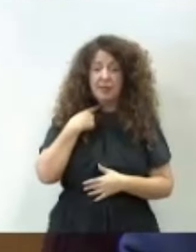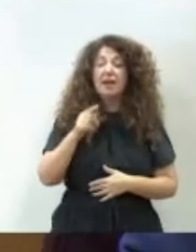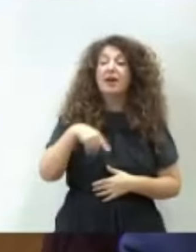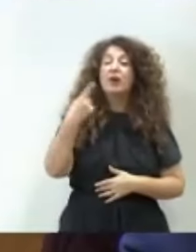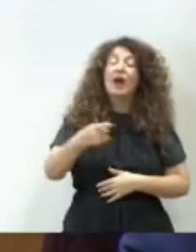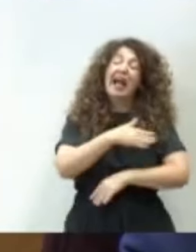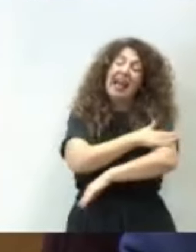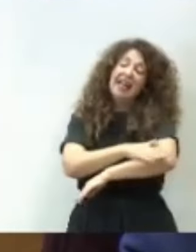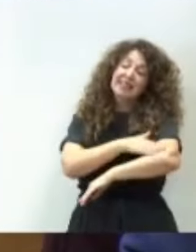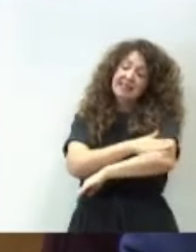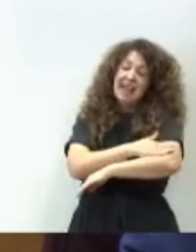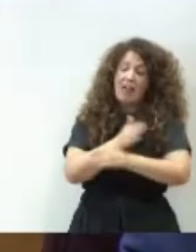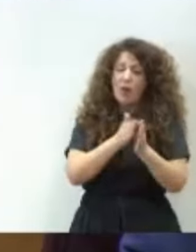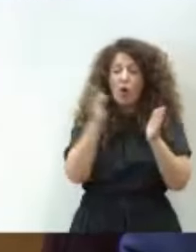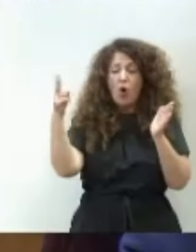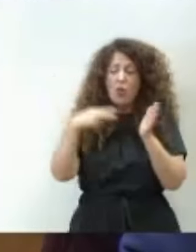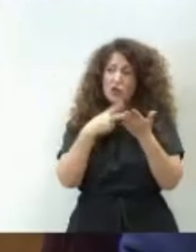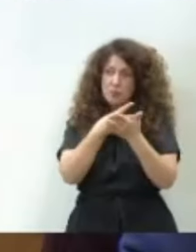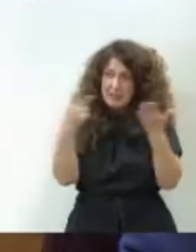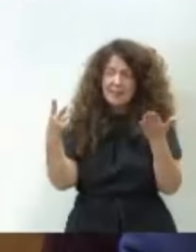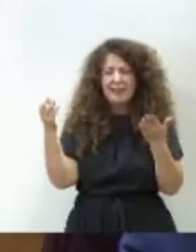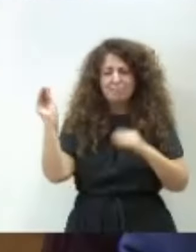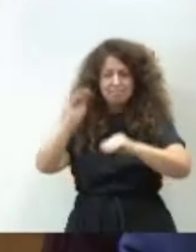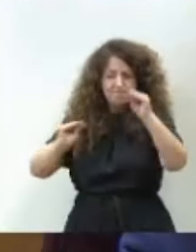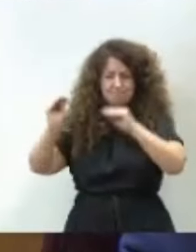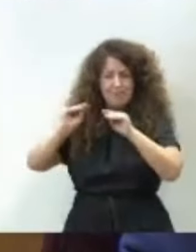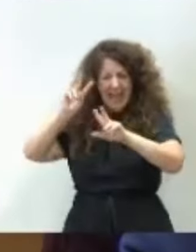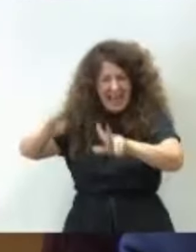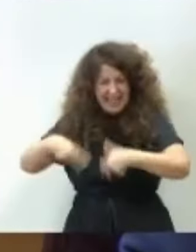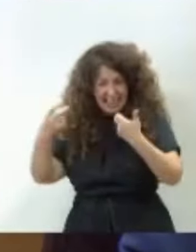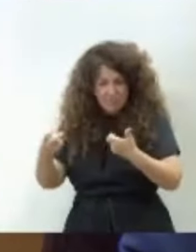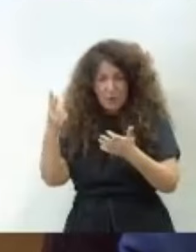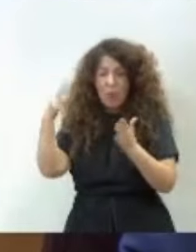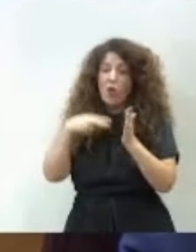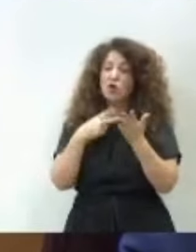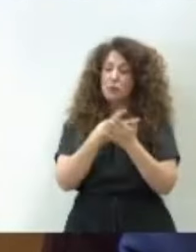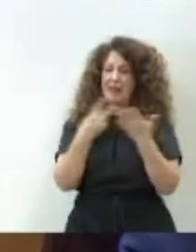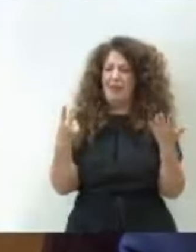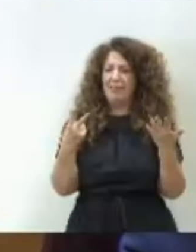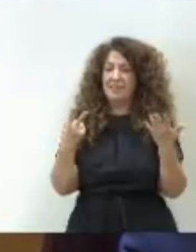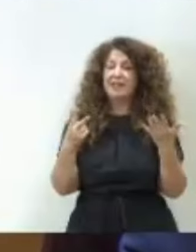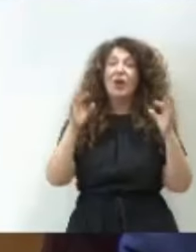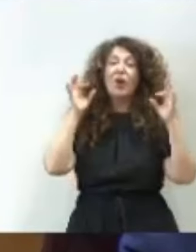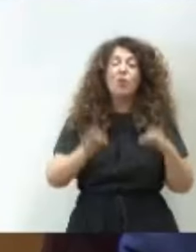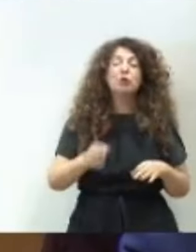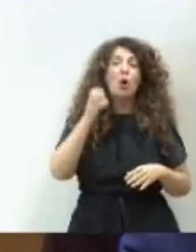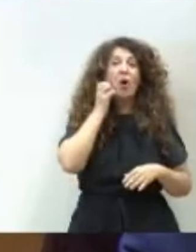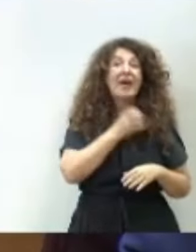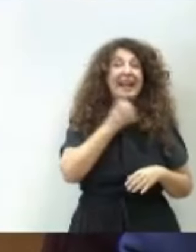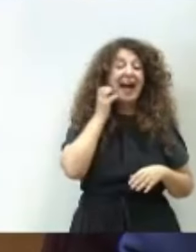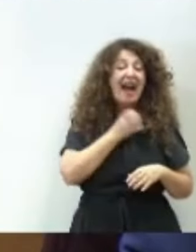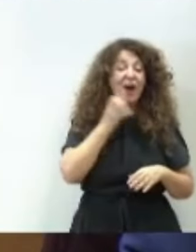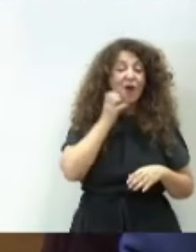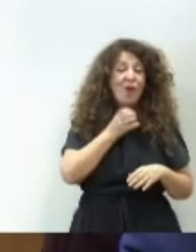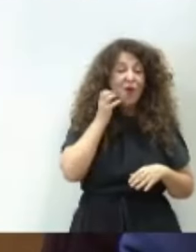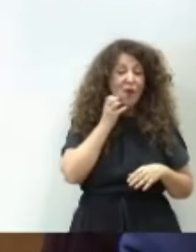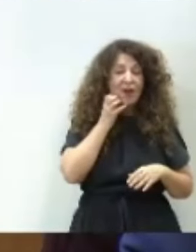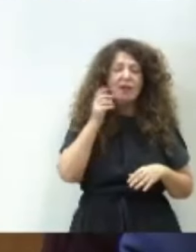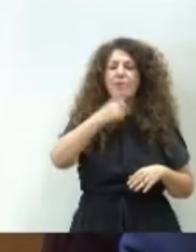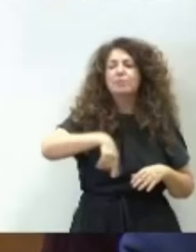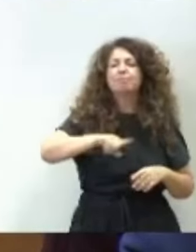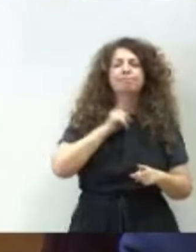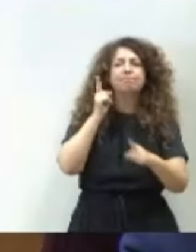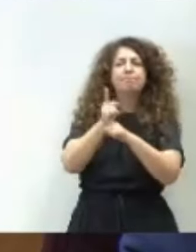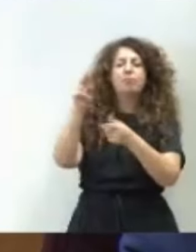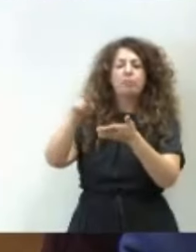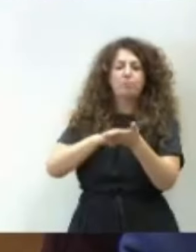de reforma, de reparación de la desaladora. Y a los pocos meses gobernaba Rajoy, usted, moción de censura mediante, fue